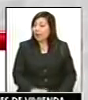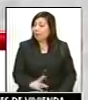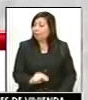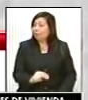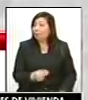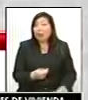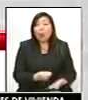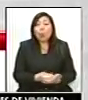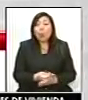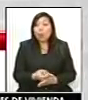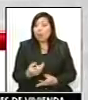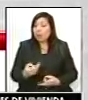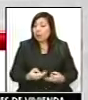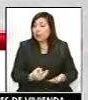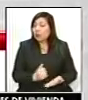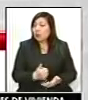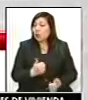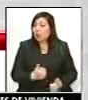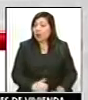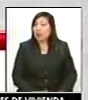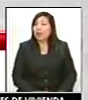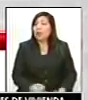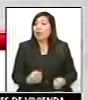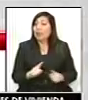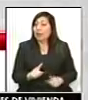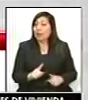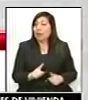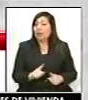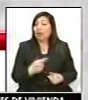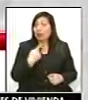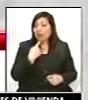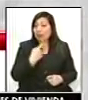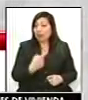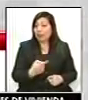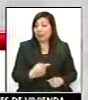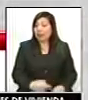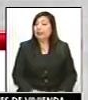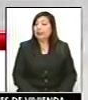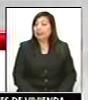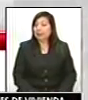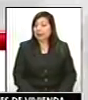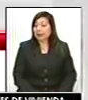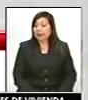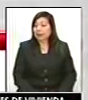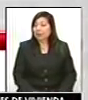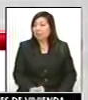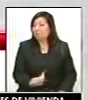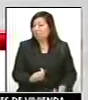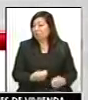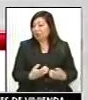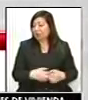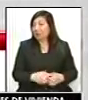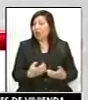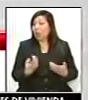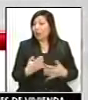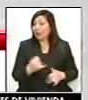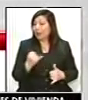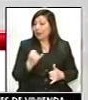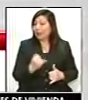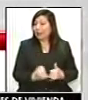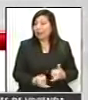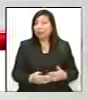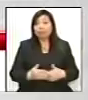del presupuesto, el cual, de acuerdo a lo reportado en los estados financieros de la citada empresa, una vez culminada